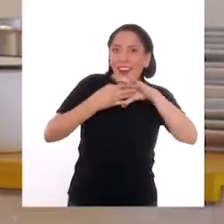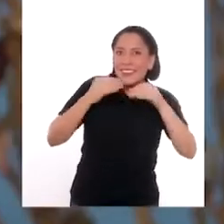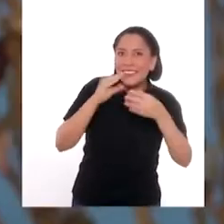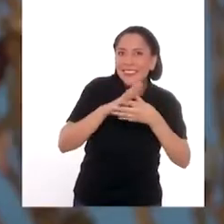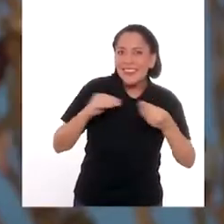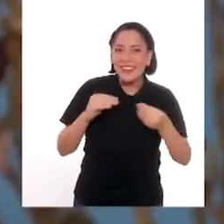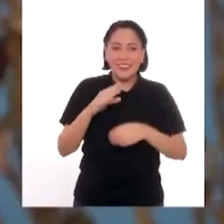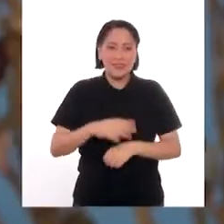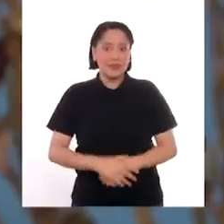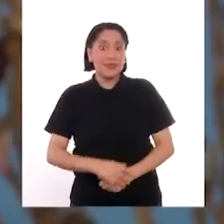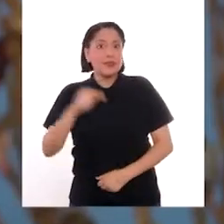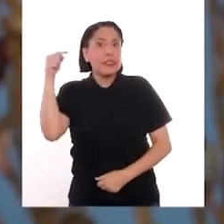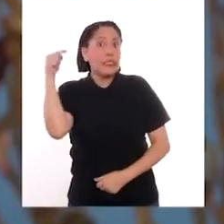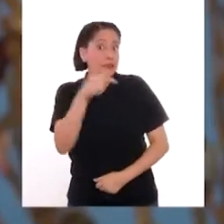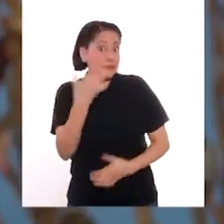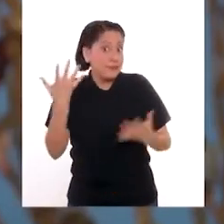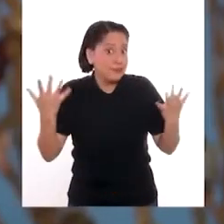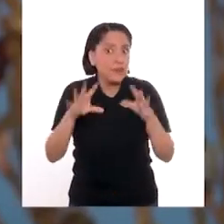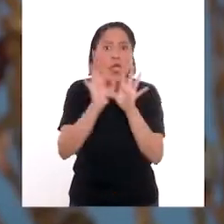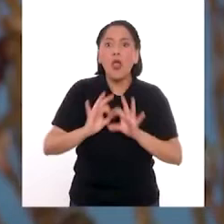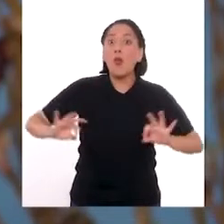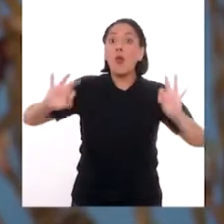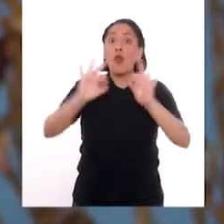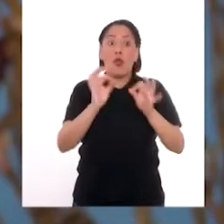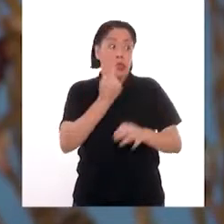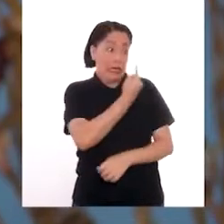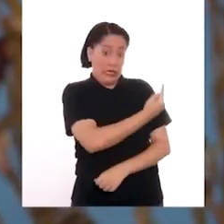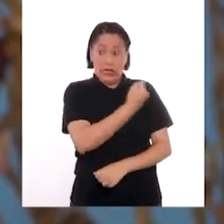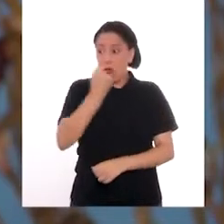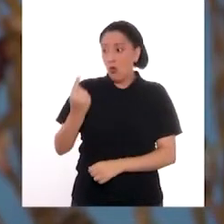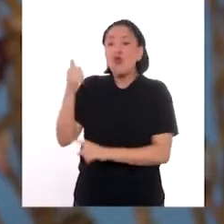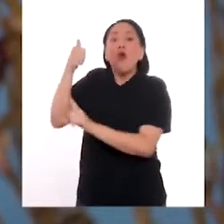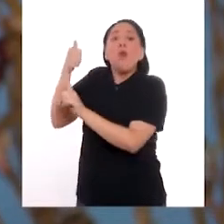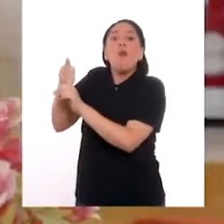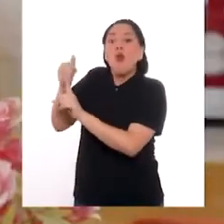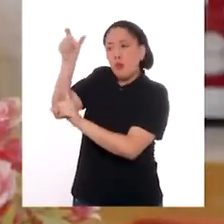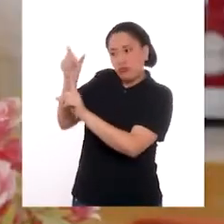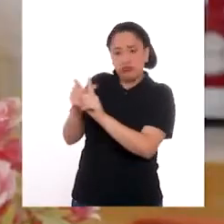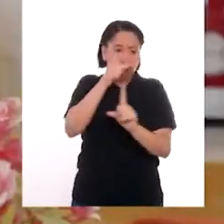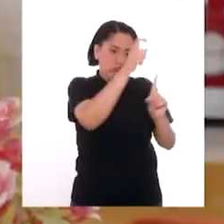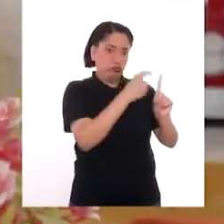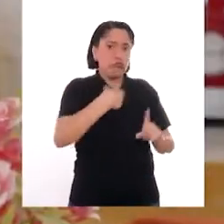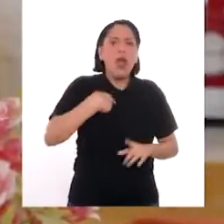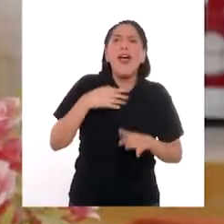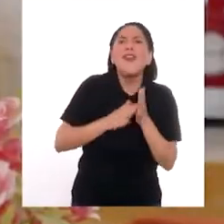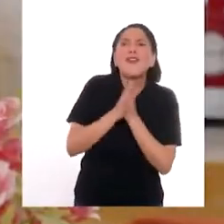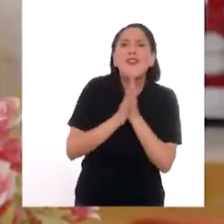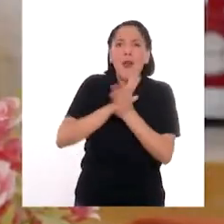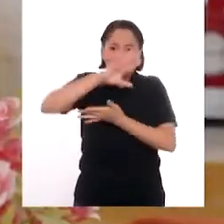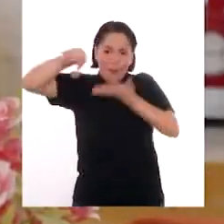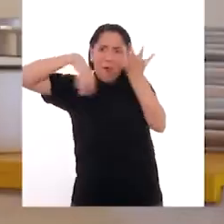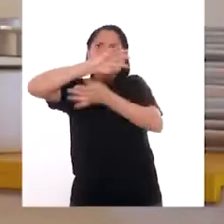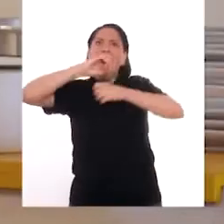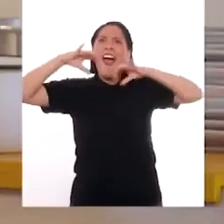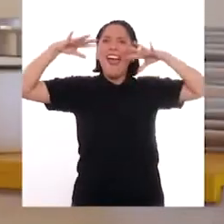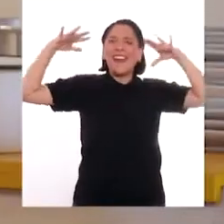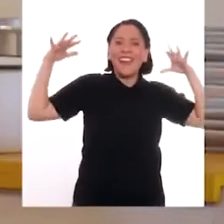historia. Teniendo en cuenta que cada uno debe tener un personaje. Yo quiero ser mágico.